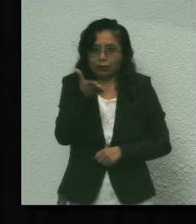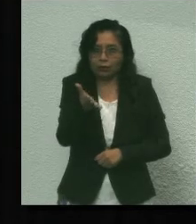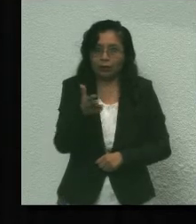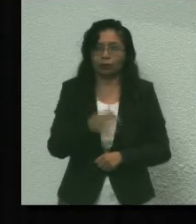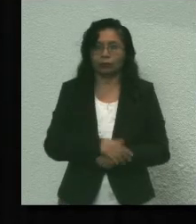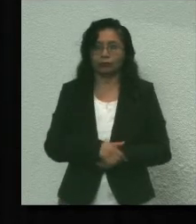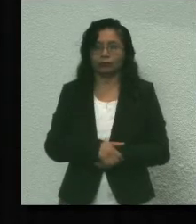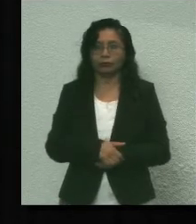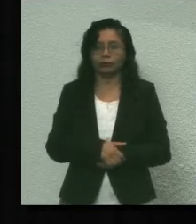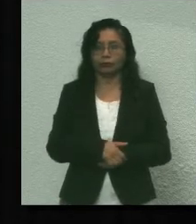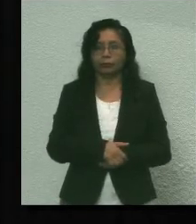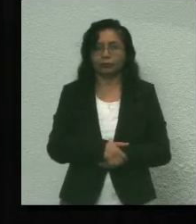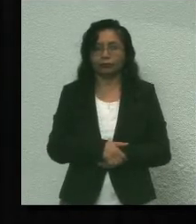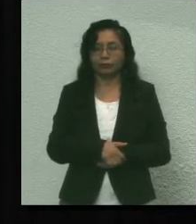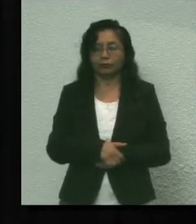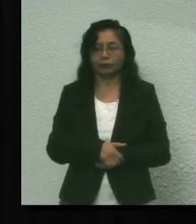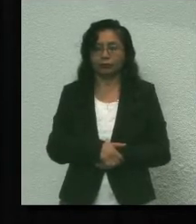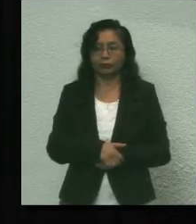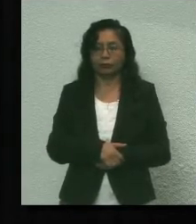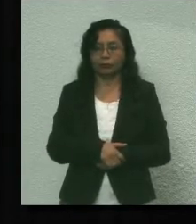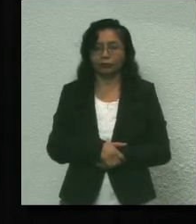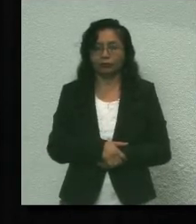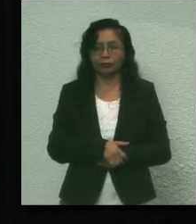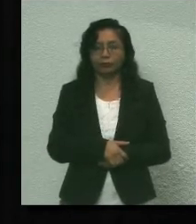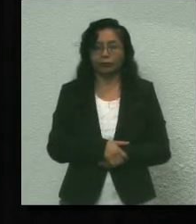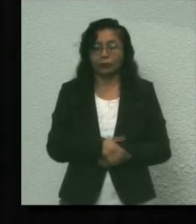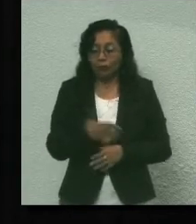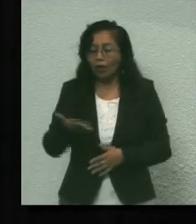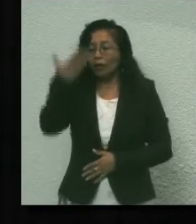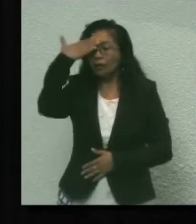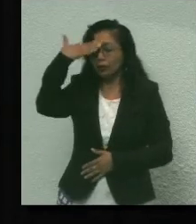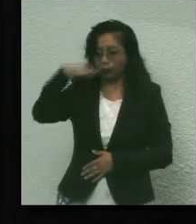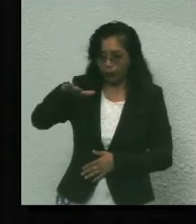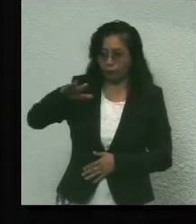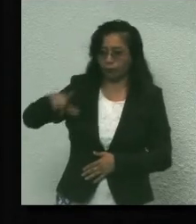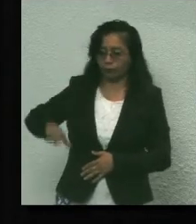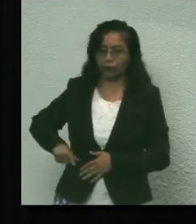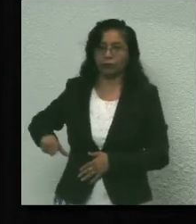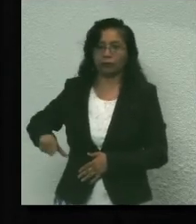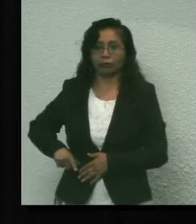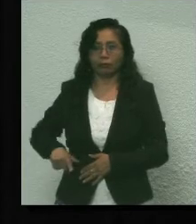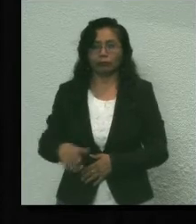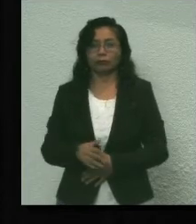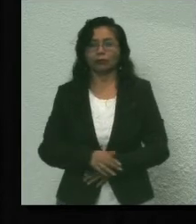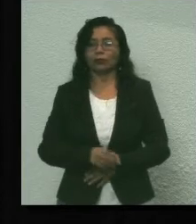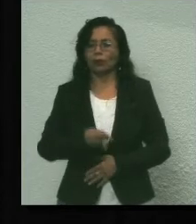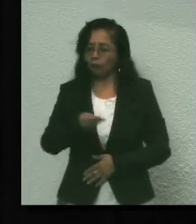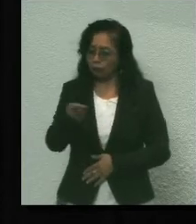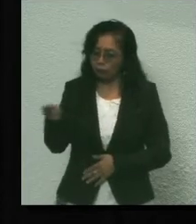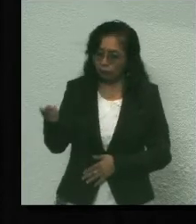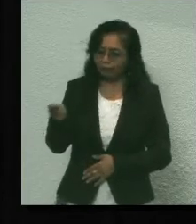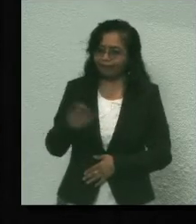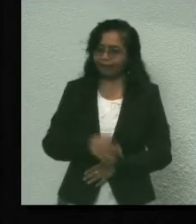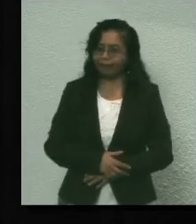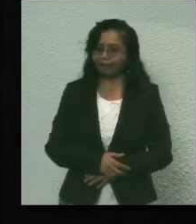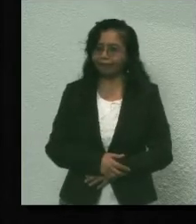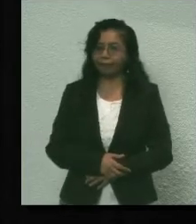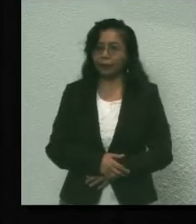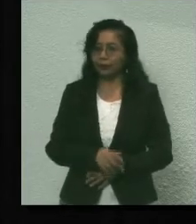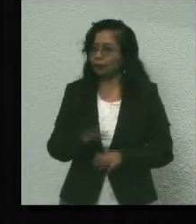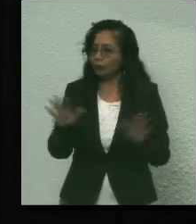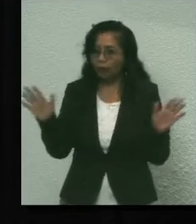competencia y calidad sabemos señor gobernador que usted no es